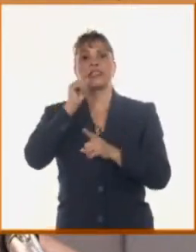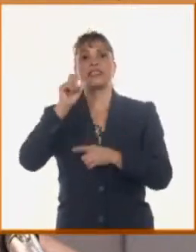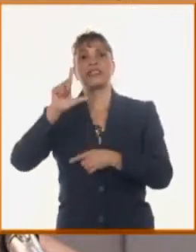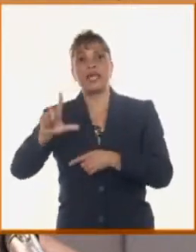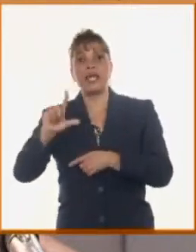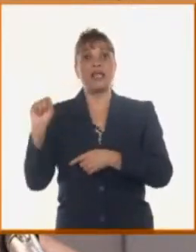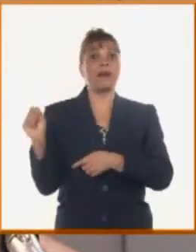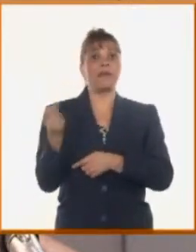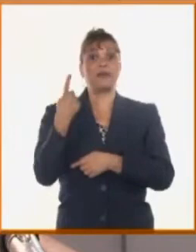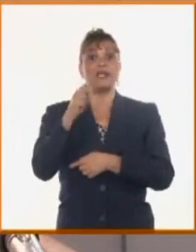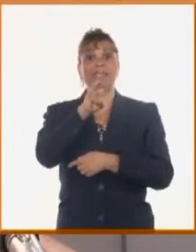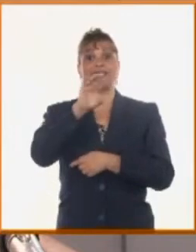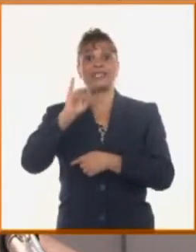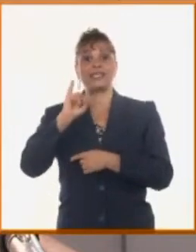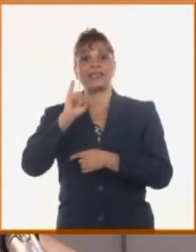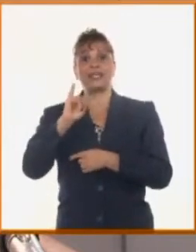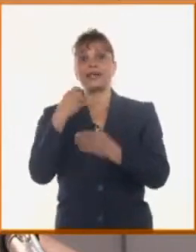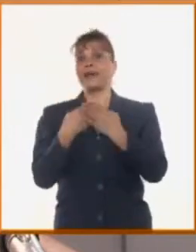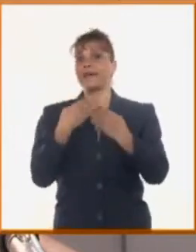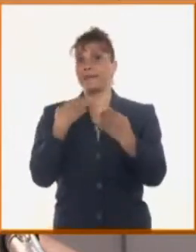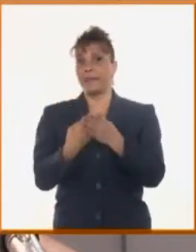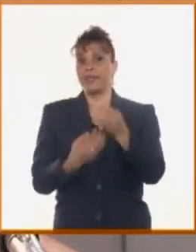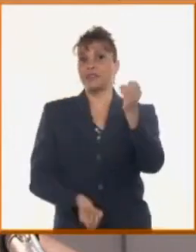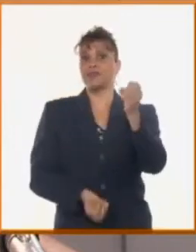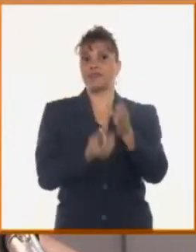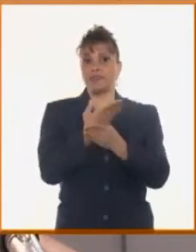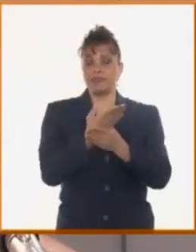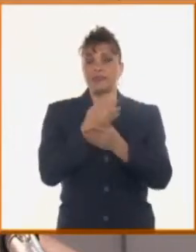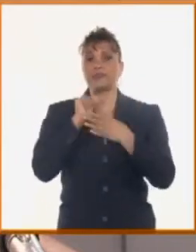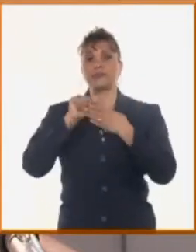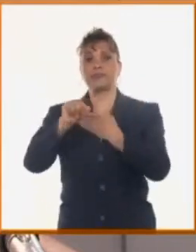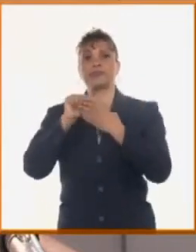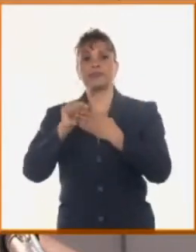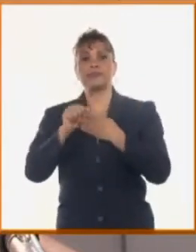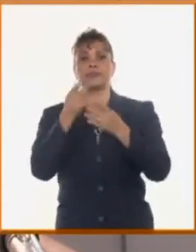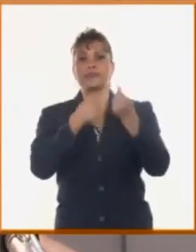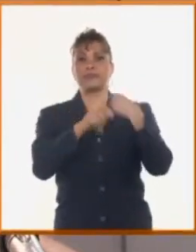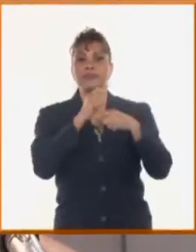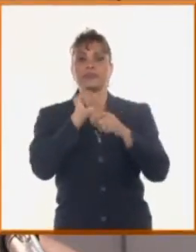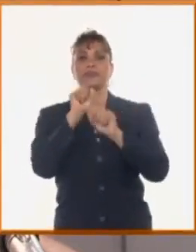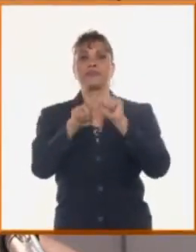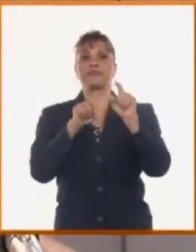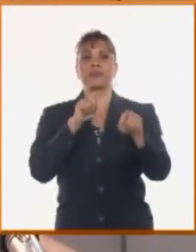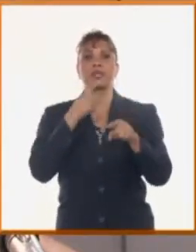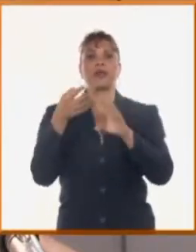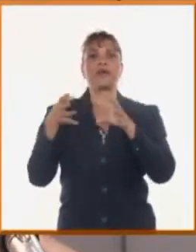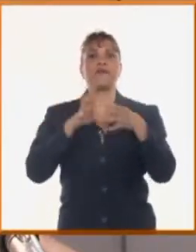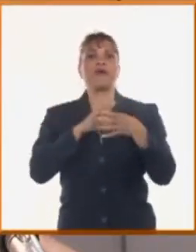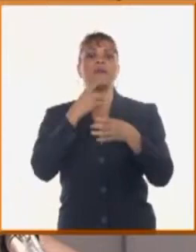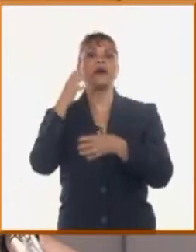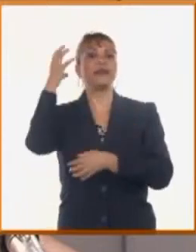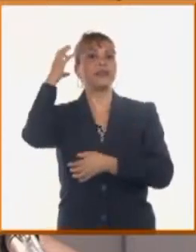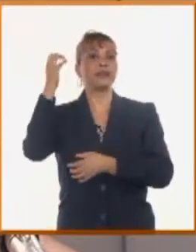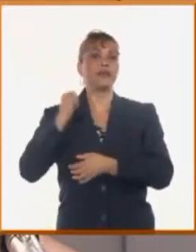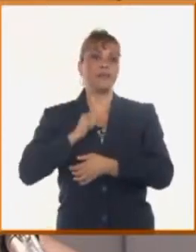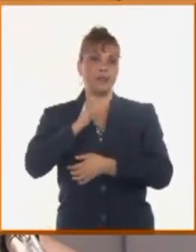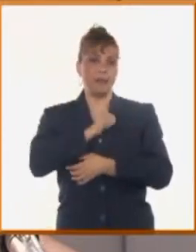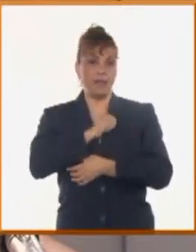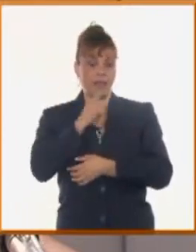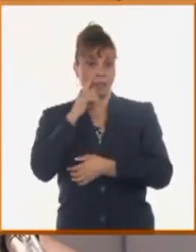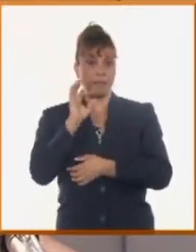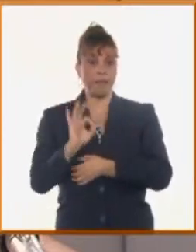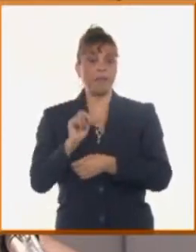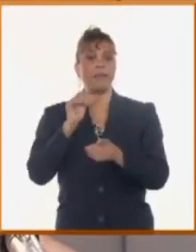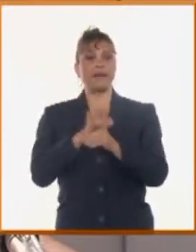primeras 36 empresas para la gestión de los servicios de importación y exportación a la forma de gestión no estatal, fue a partir de ahí que empezaron